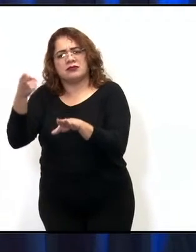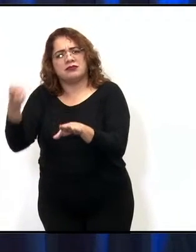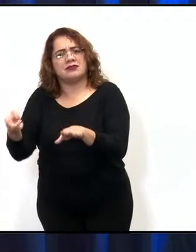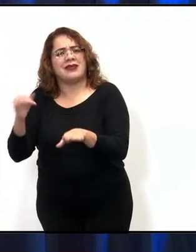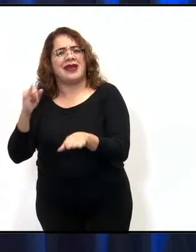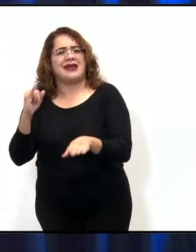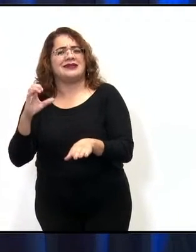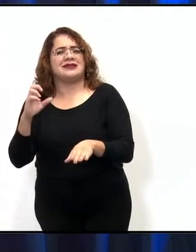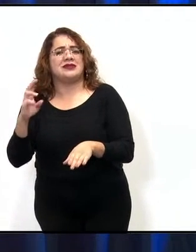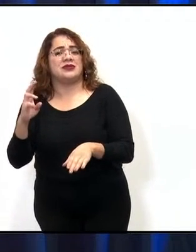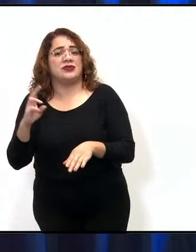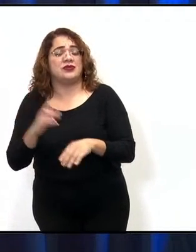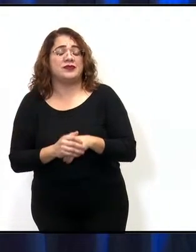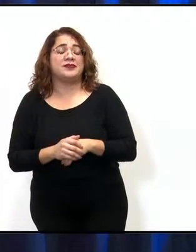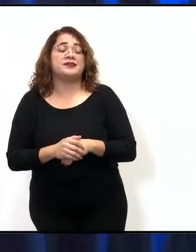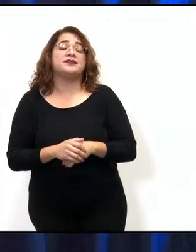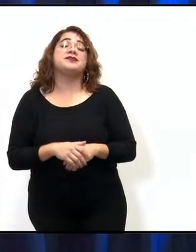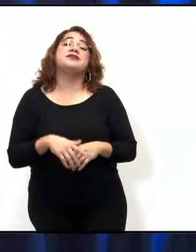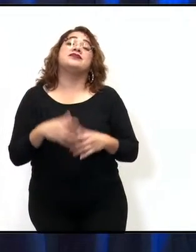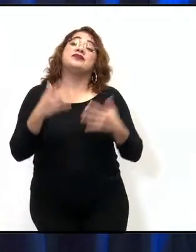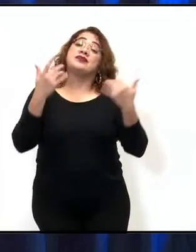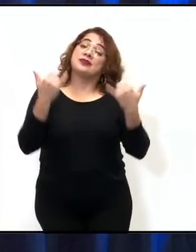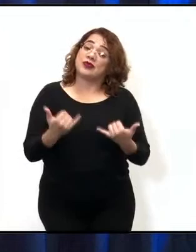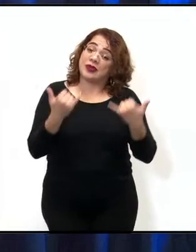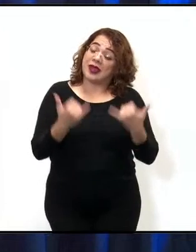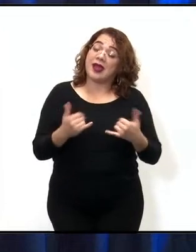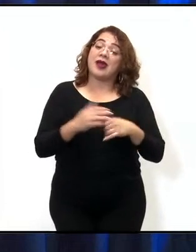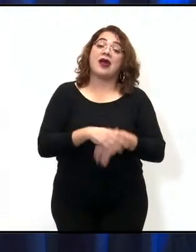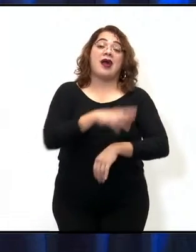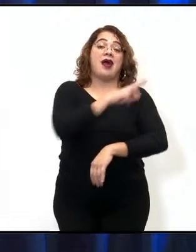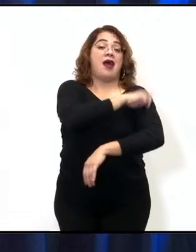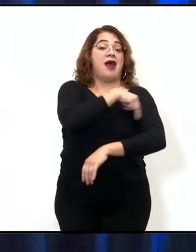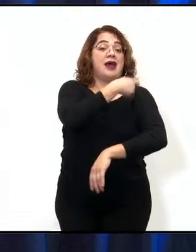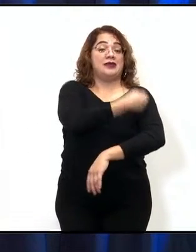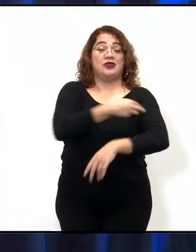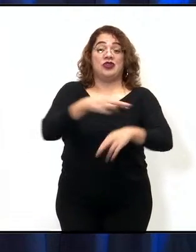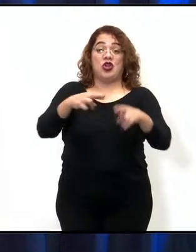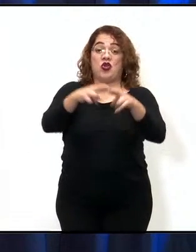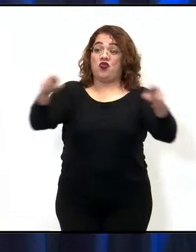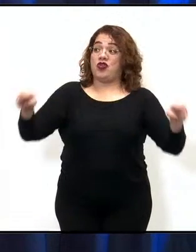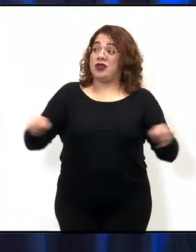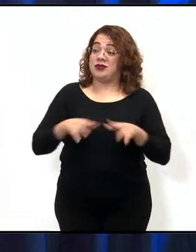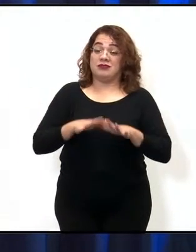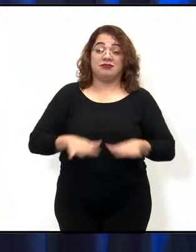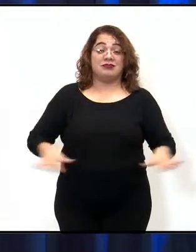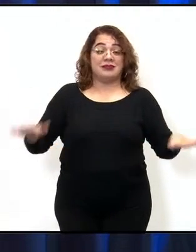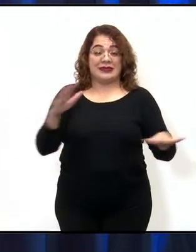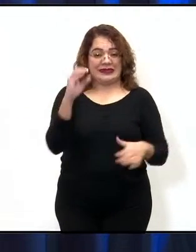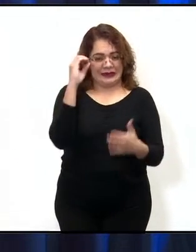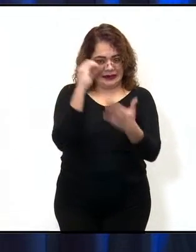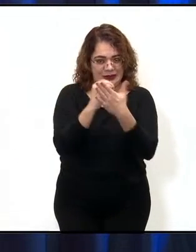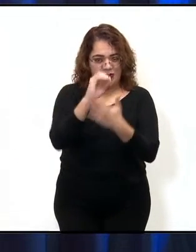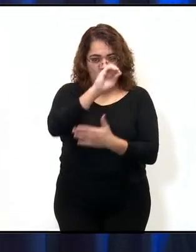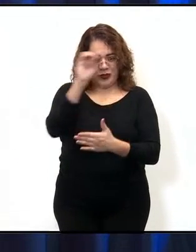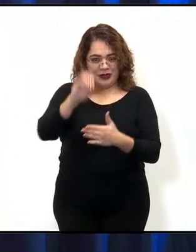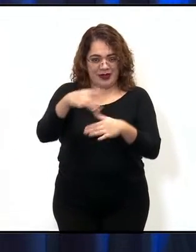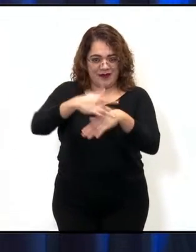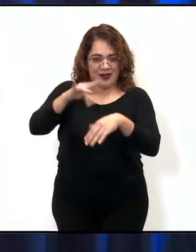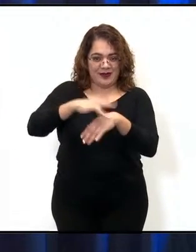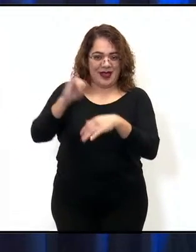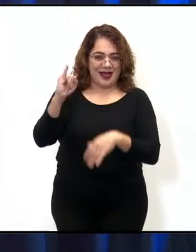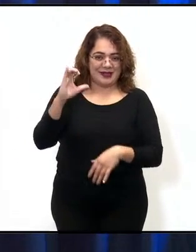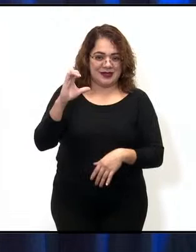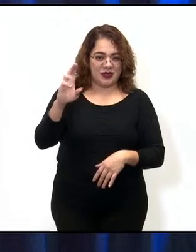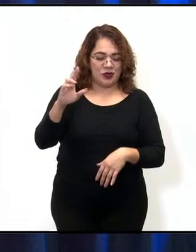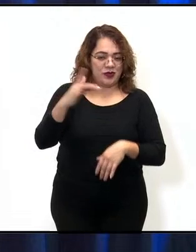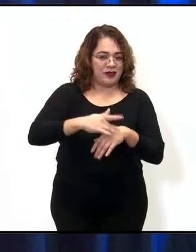las unidades de cuidados intensivos en los hospitales de la región está al 0% y la